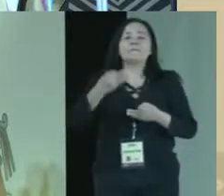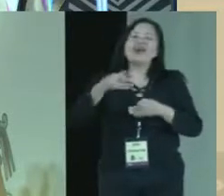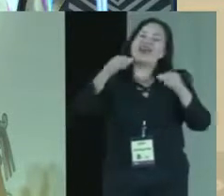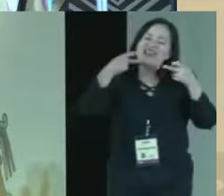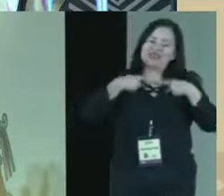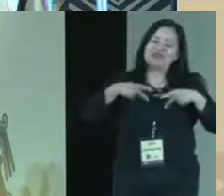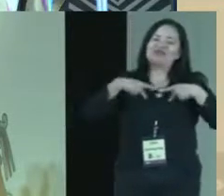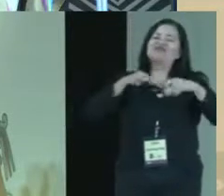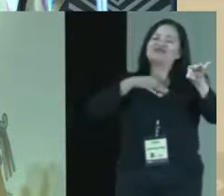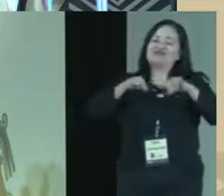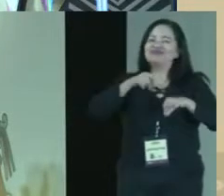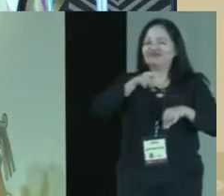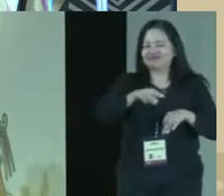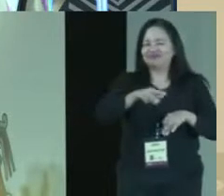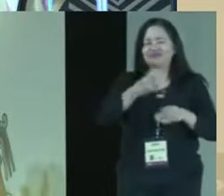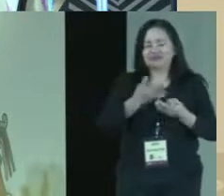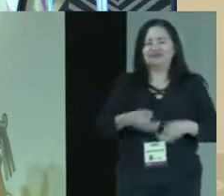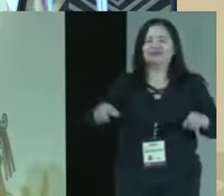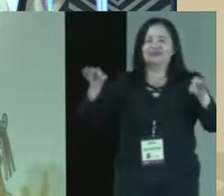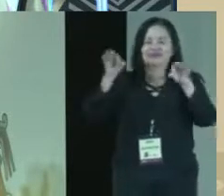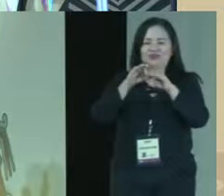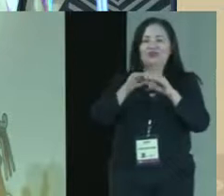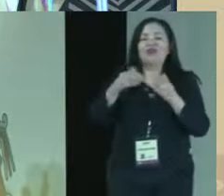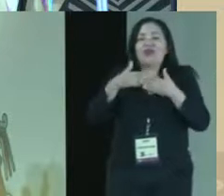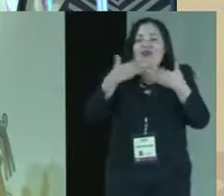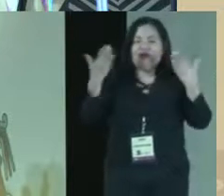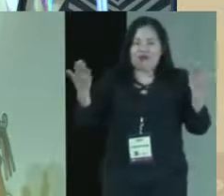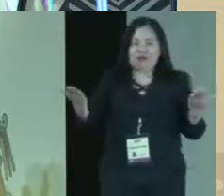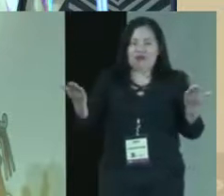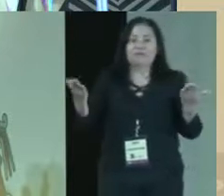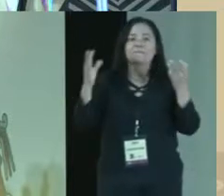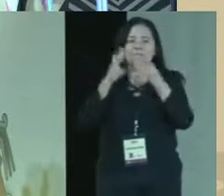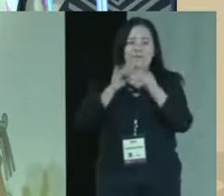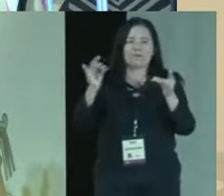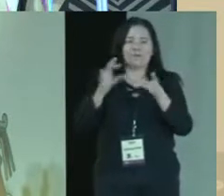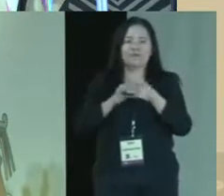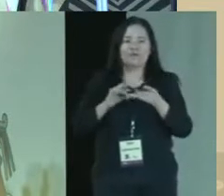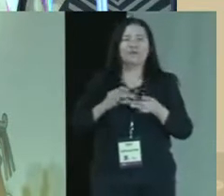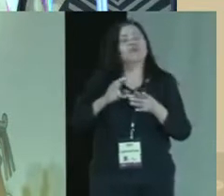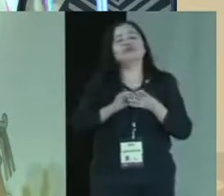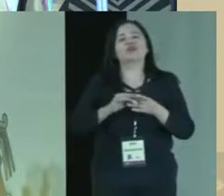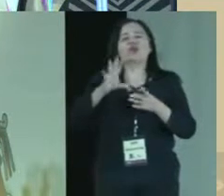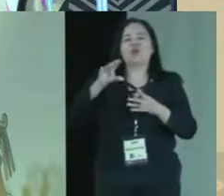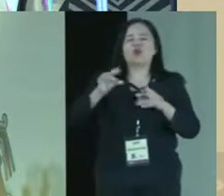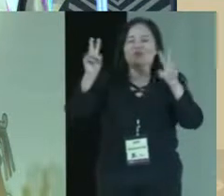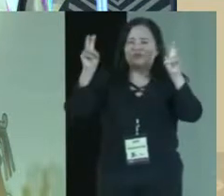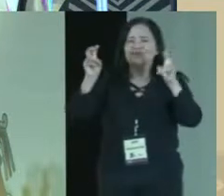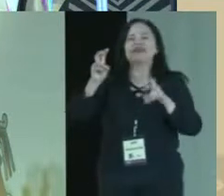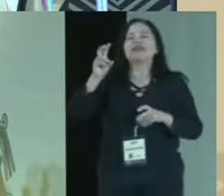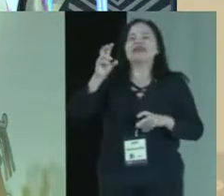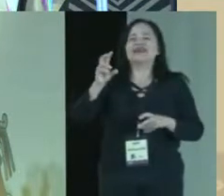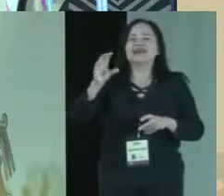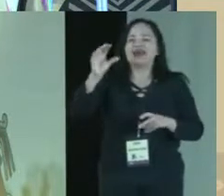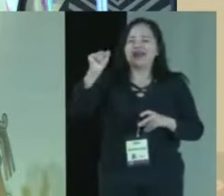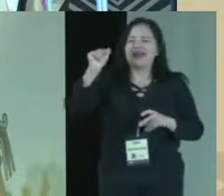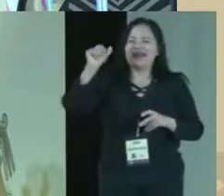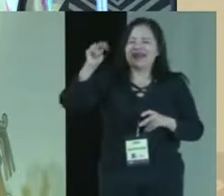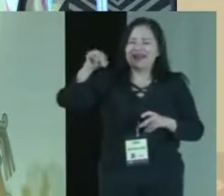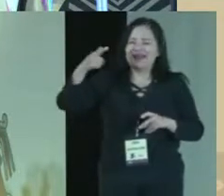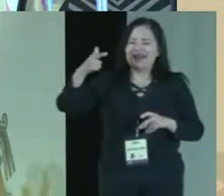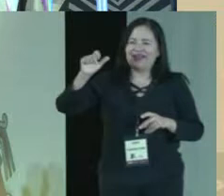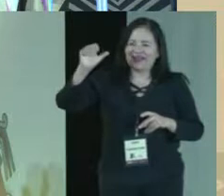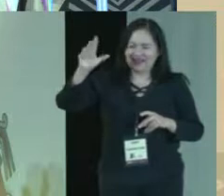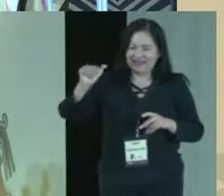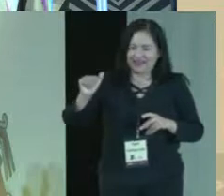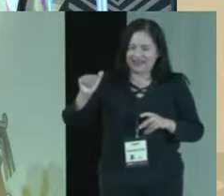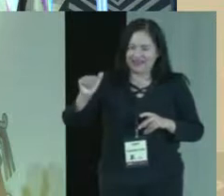clase trabajadora es muy importante. Ahora haré referencia a una cita de Angela Davis que dice,